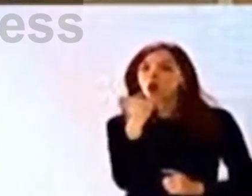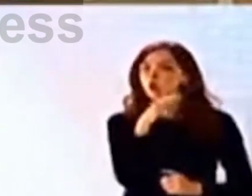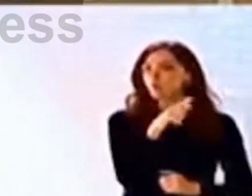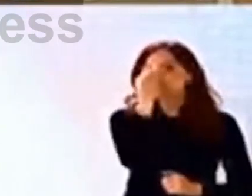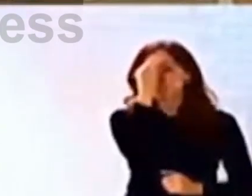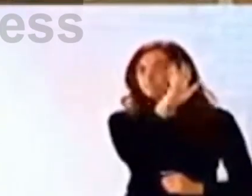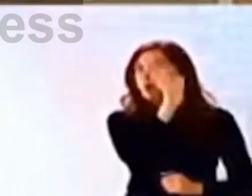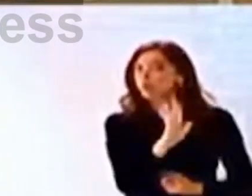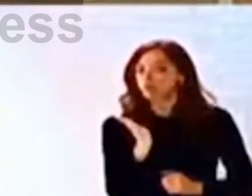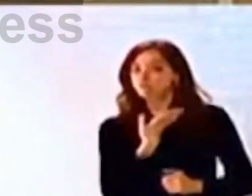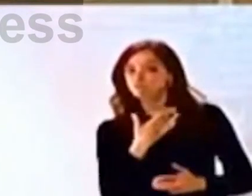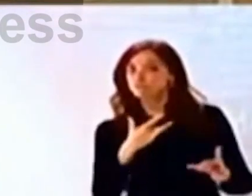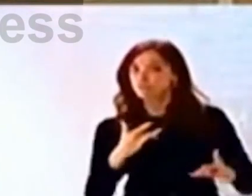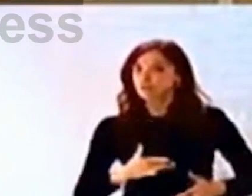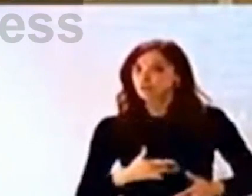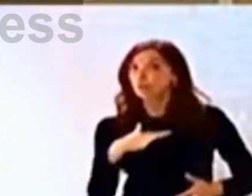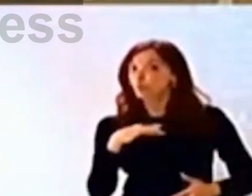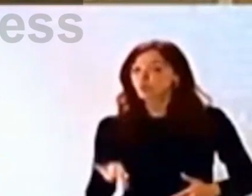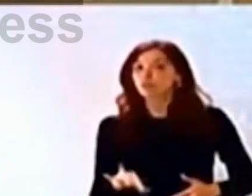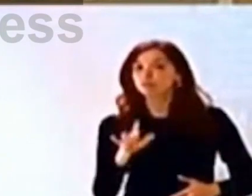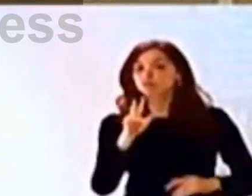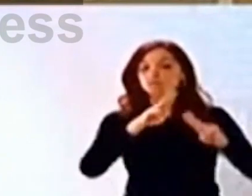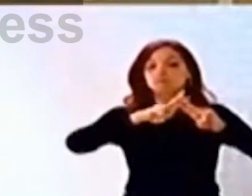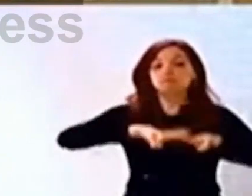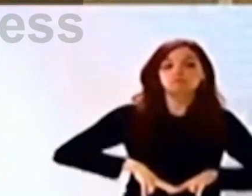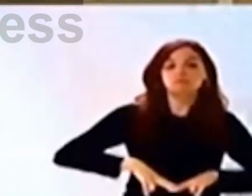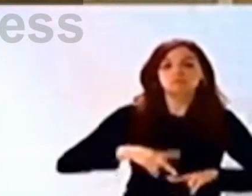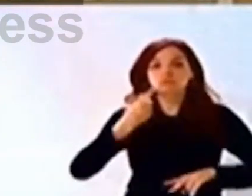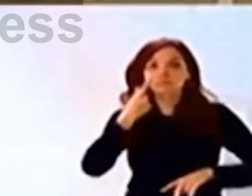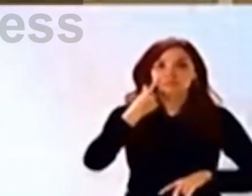un efecto de la vacuna a través del sistema de farmacovigilancia